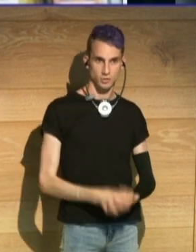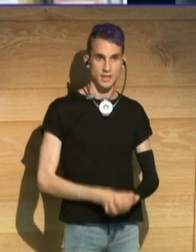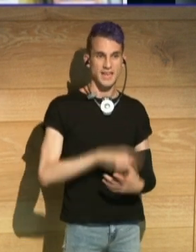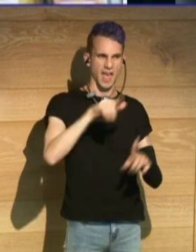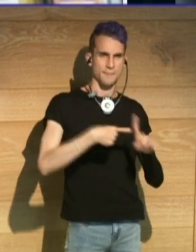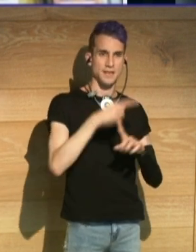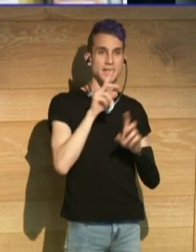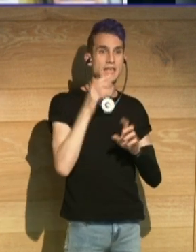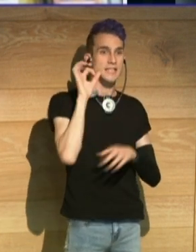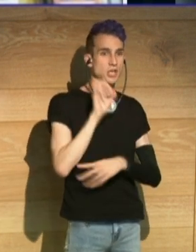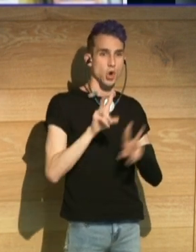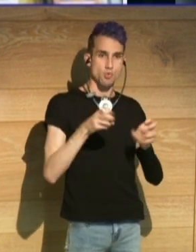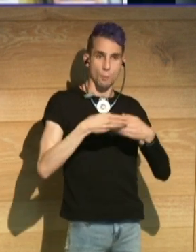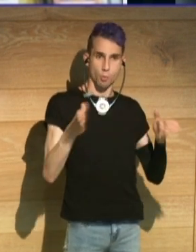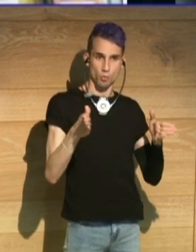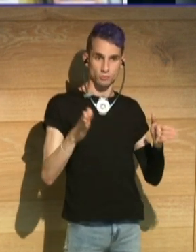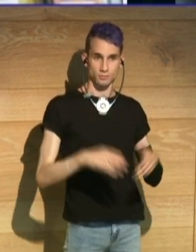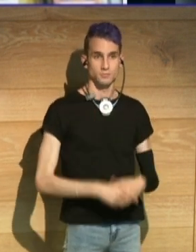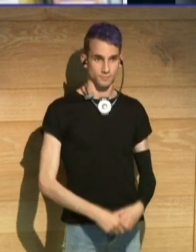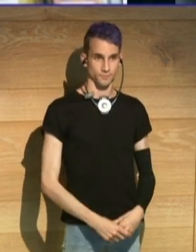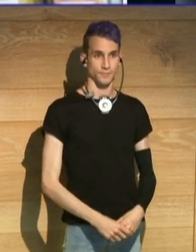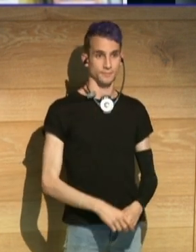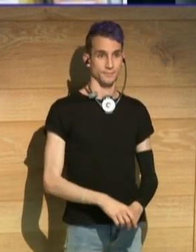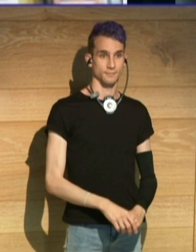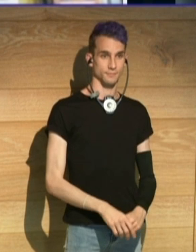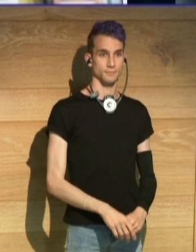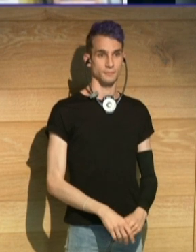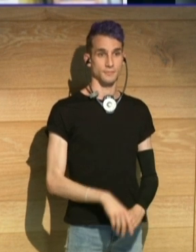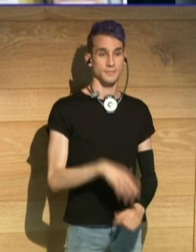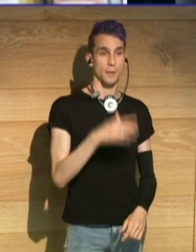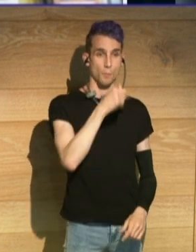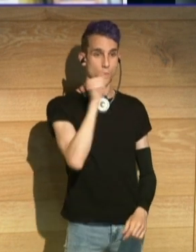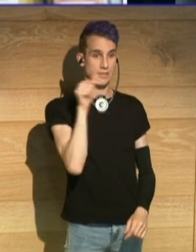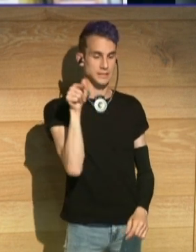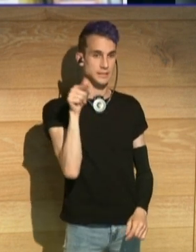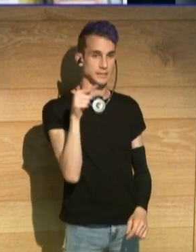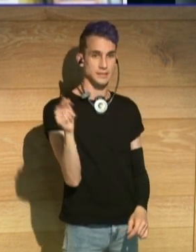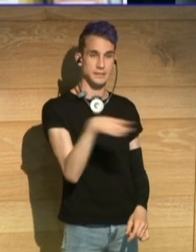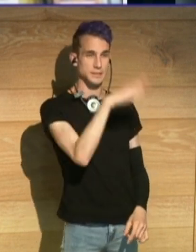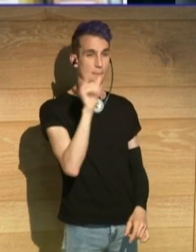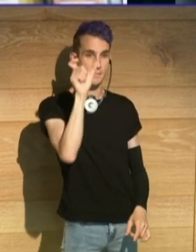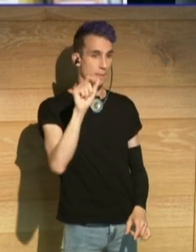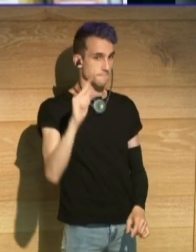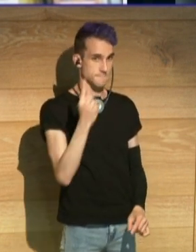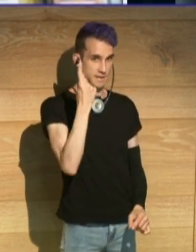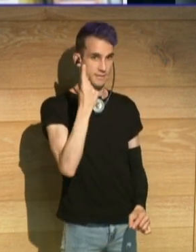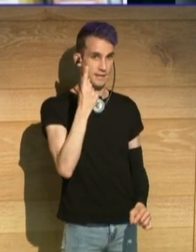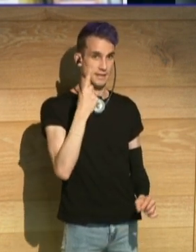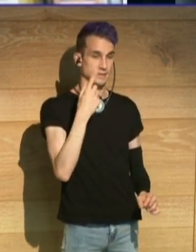tanto, que entendió realmente el primero lo que hubiera sido la era de las masas, y